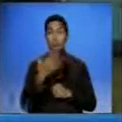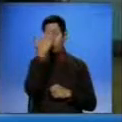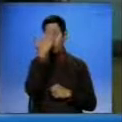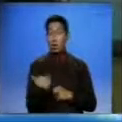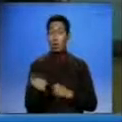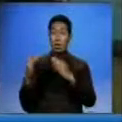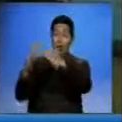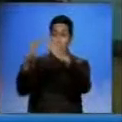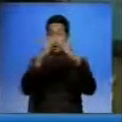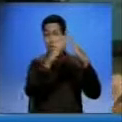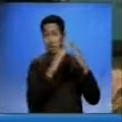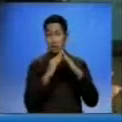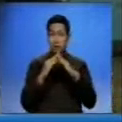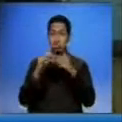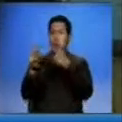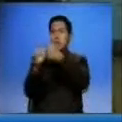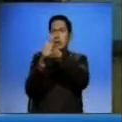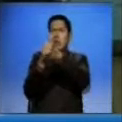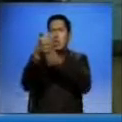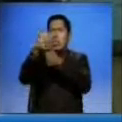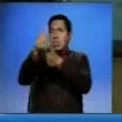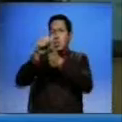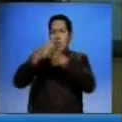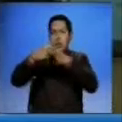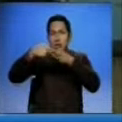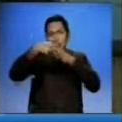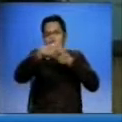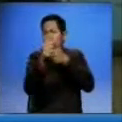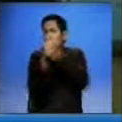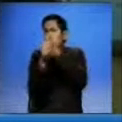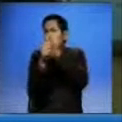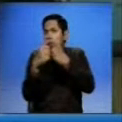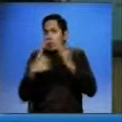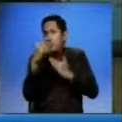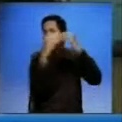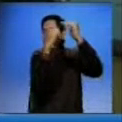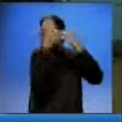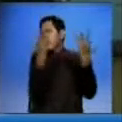urbanizaciones que van a quedar a 10 metros de donde está planificado el puente.